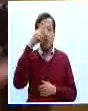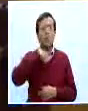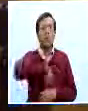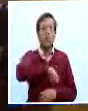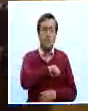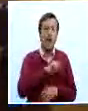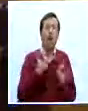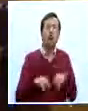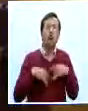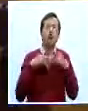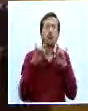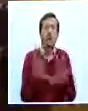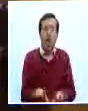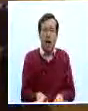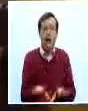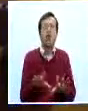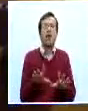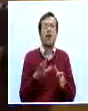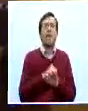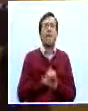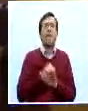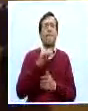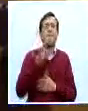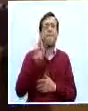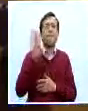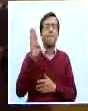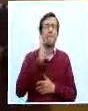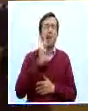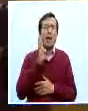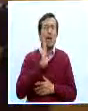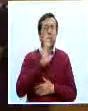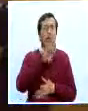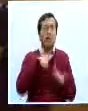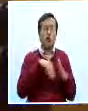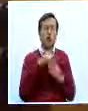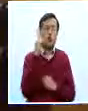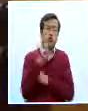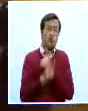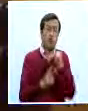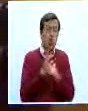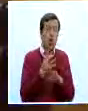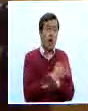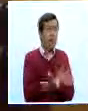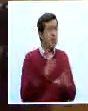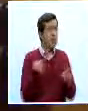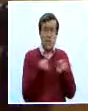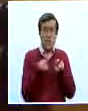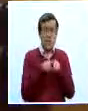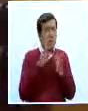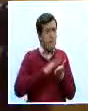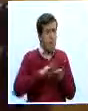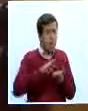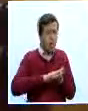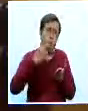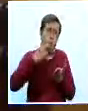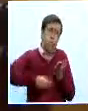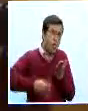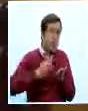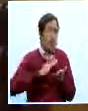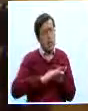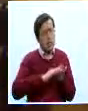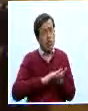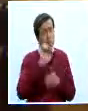como Australia como Bélgica todos en los últimos años es decir en los últimos dos años han realizado algún tipo de remisión de intereses o condonación de algún tipo